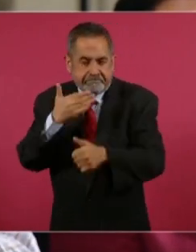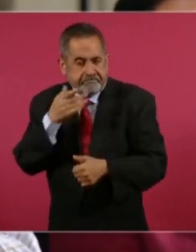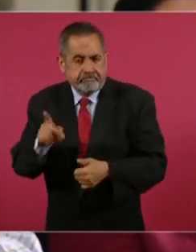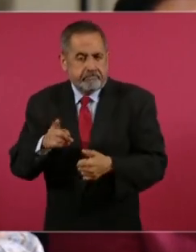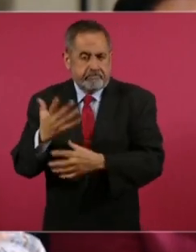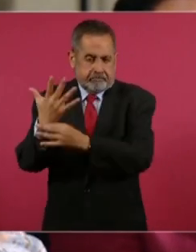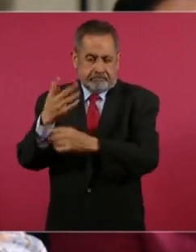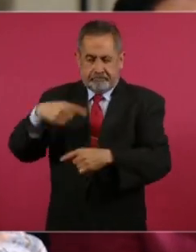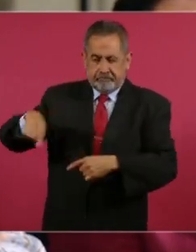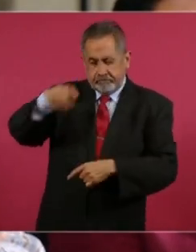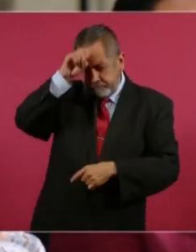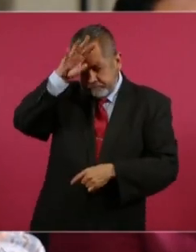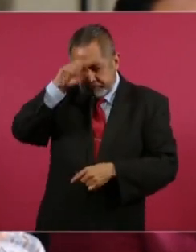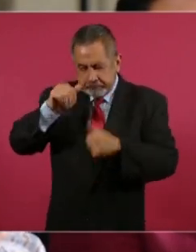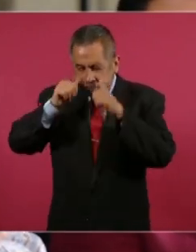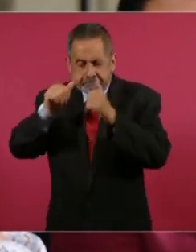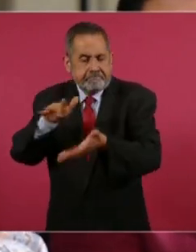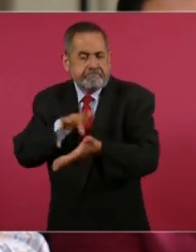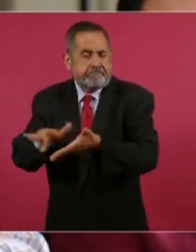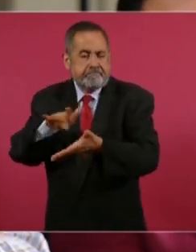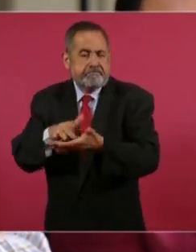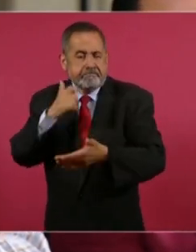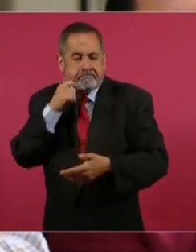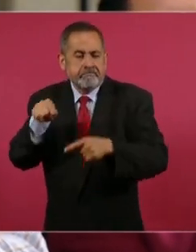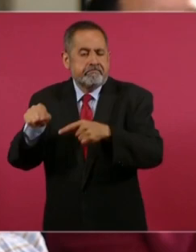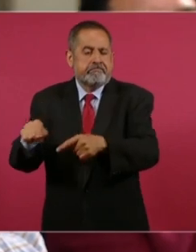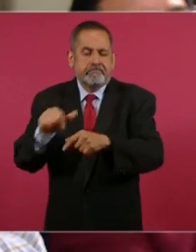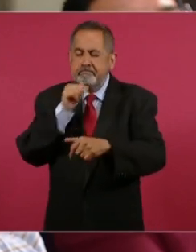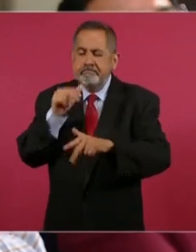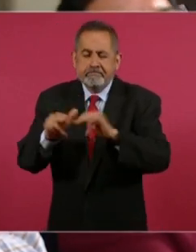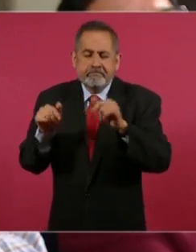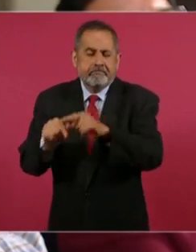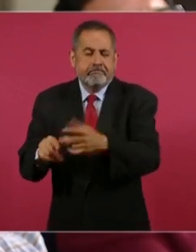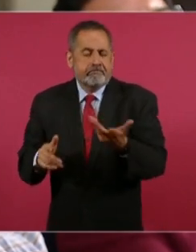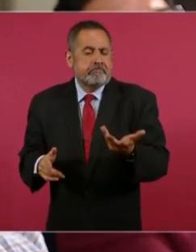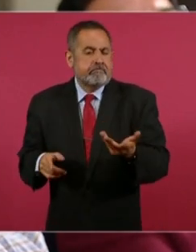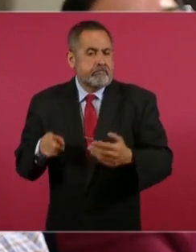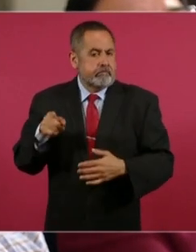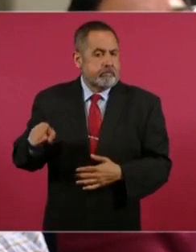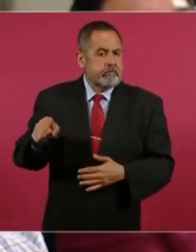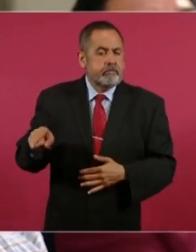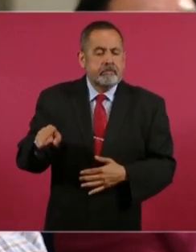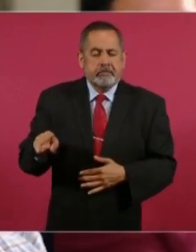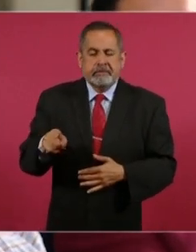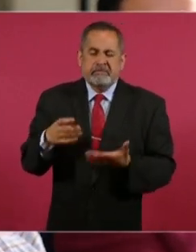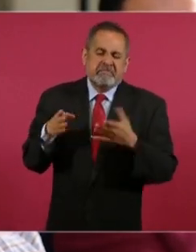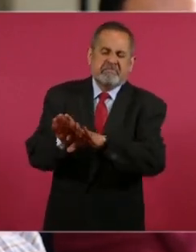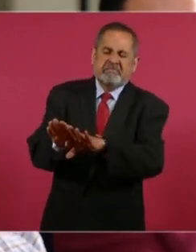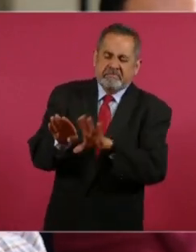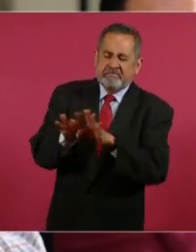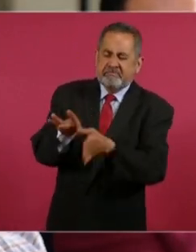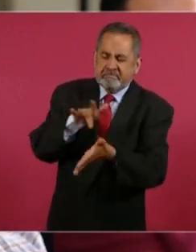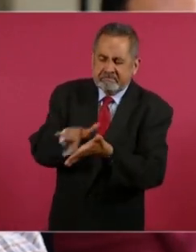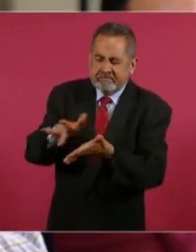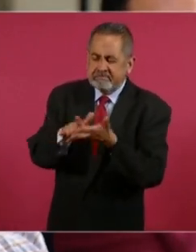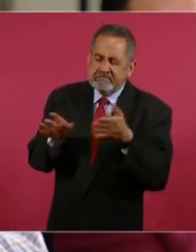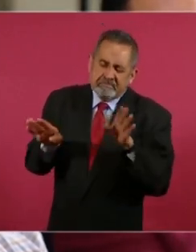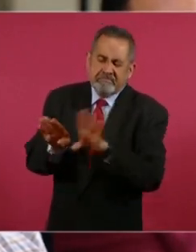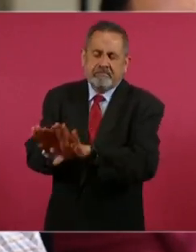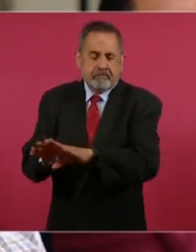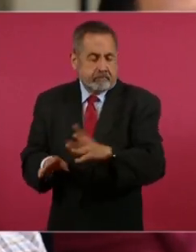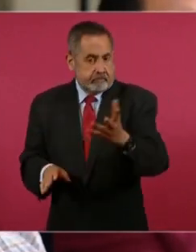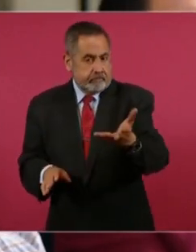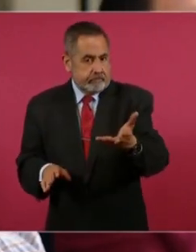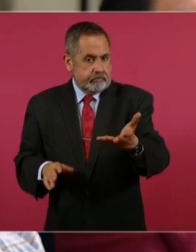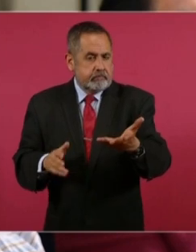lo que dicen los mineros, pues no les quieren apoyar en nada prácticamente, les han estado bloqueando apoyos. No sé,